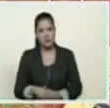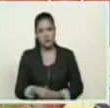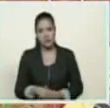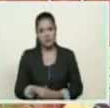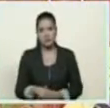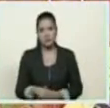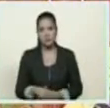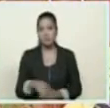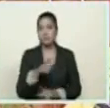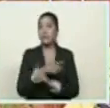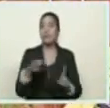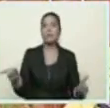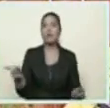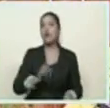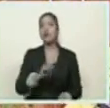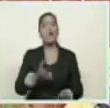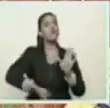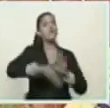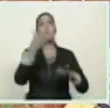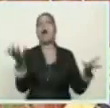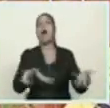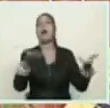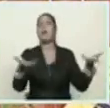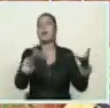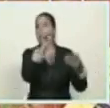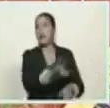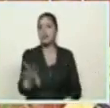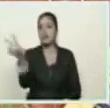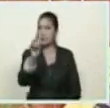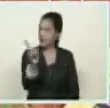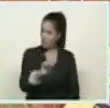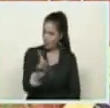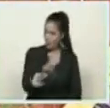pero no nos fuimos a quemar el país